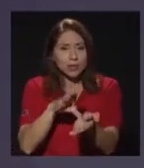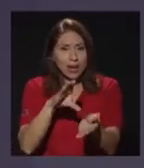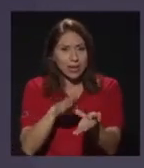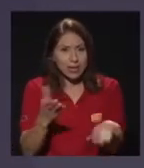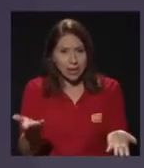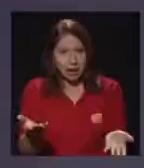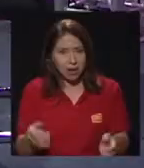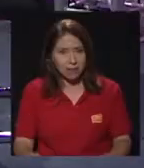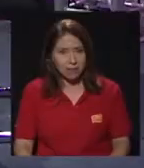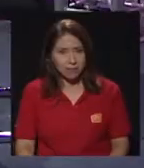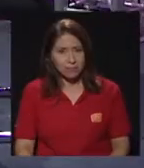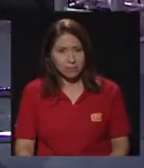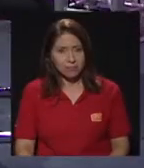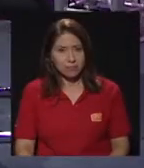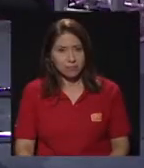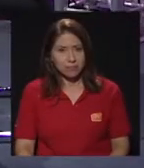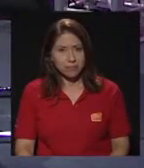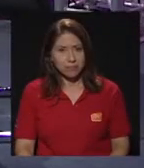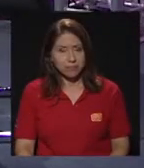algo.